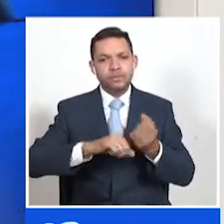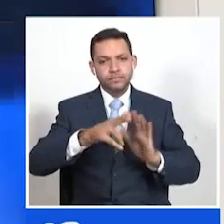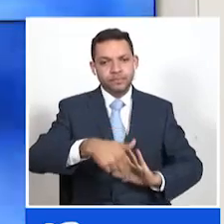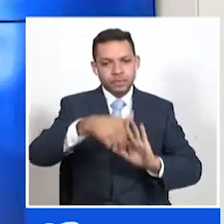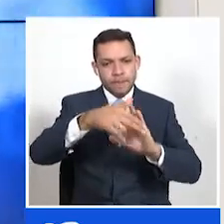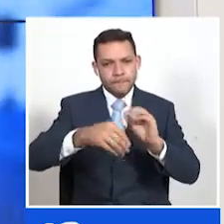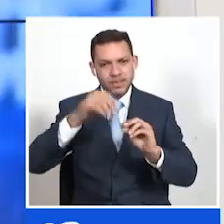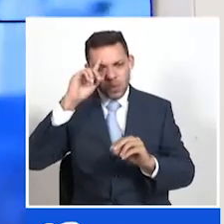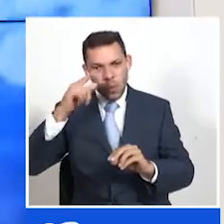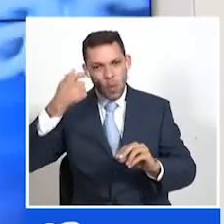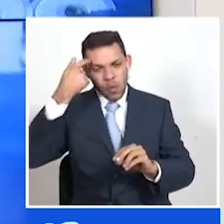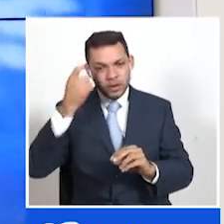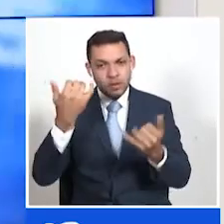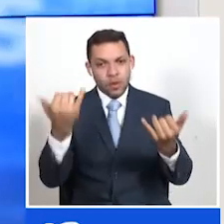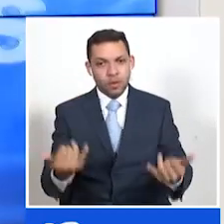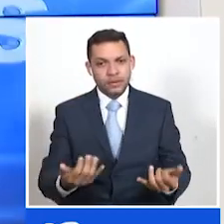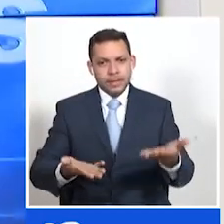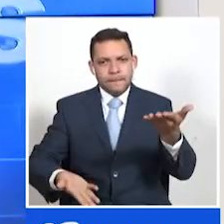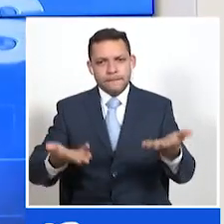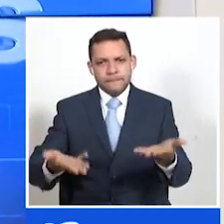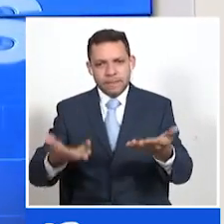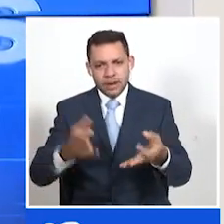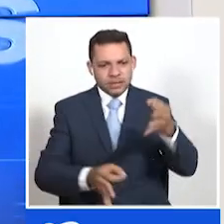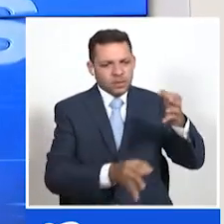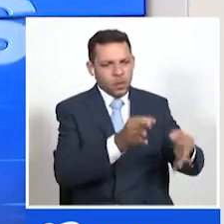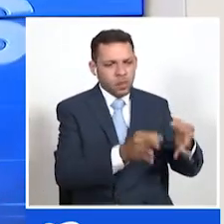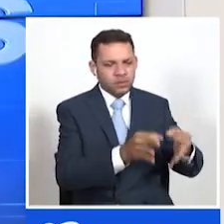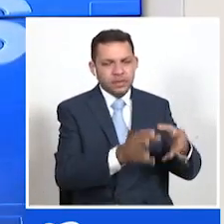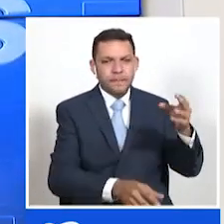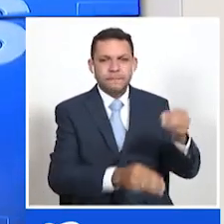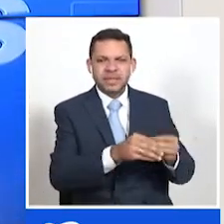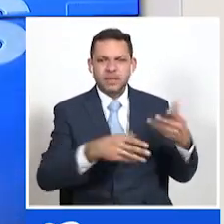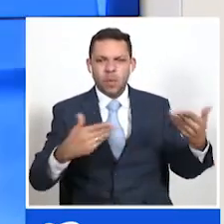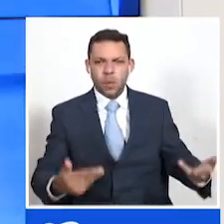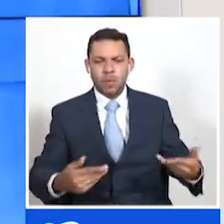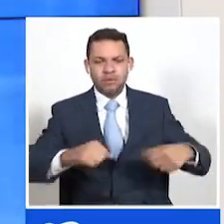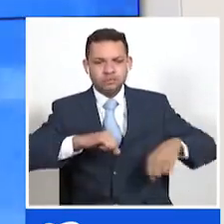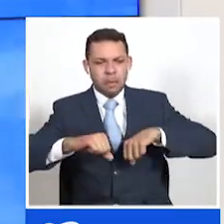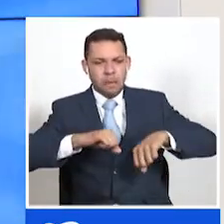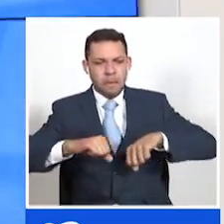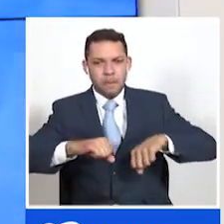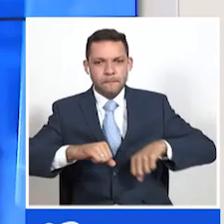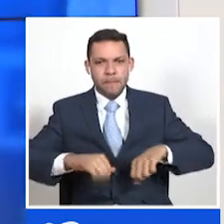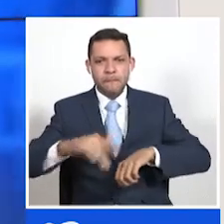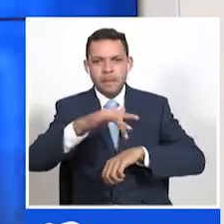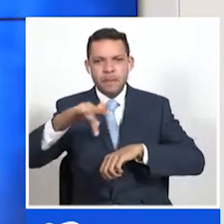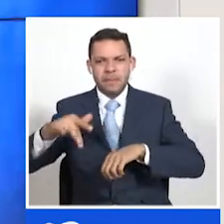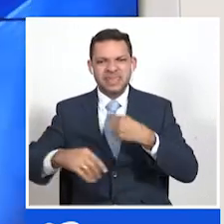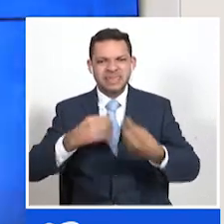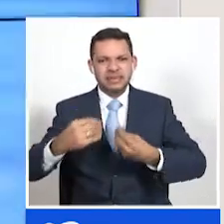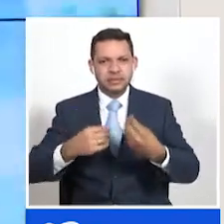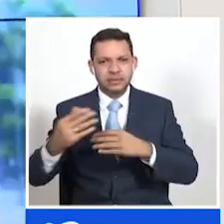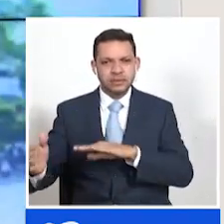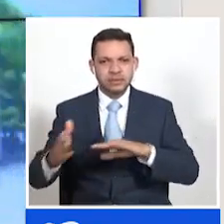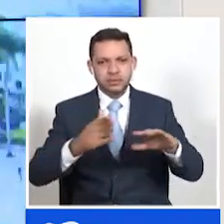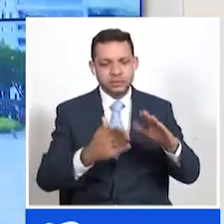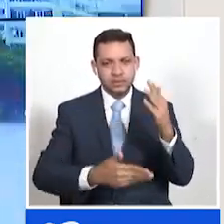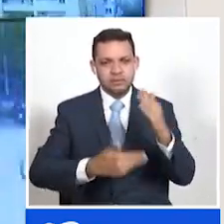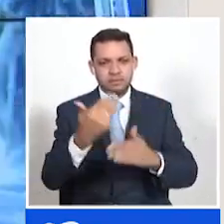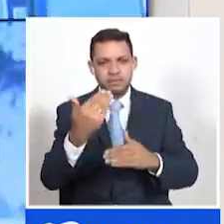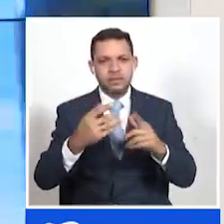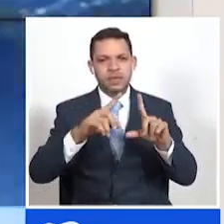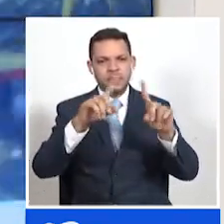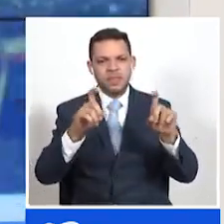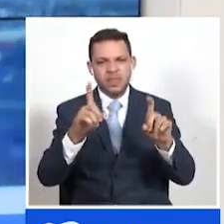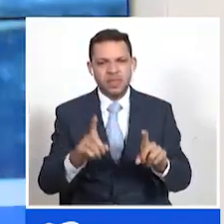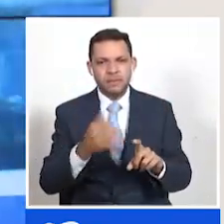les traeremos más detalles. Hoy nuestro balance judicial, les contaremos cuál fue el actuar de las autoridades durante el fin de semana. Por el momento les invitamos a ver